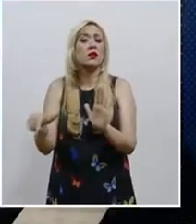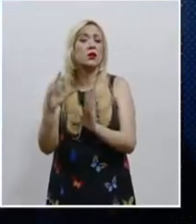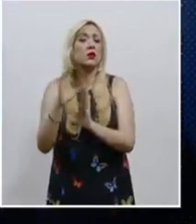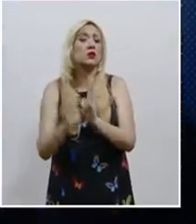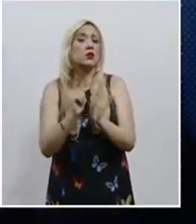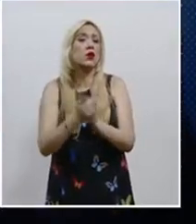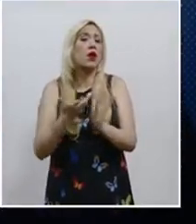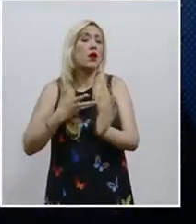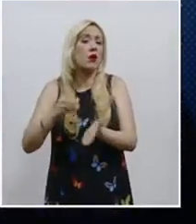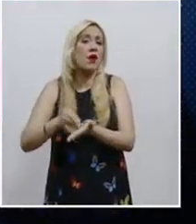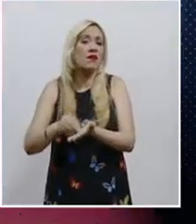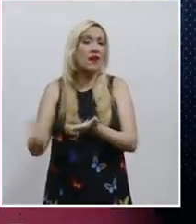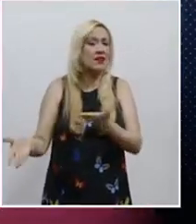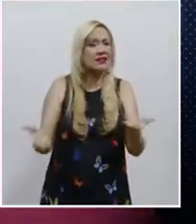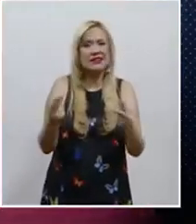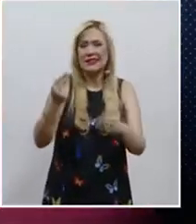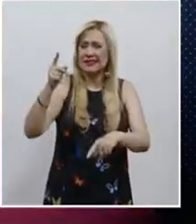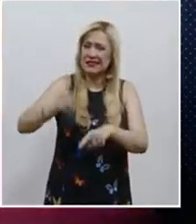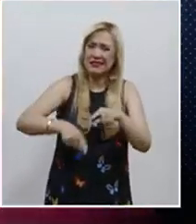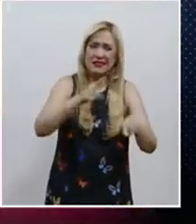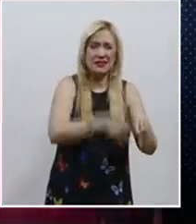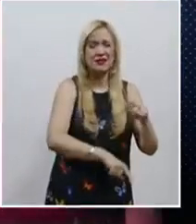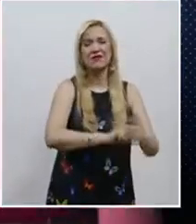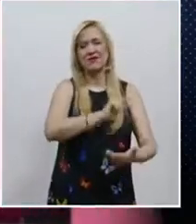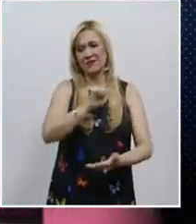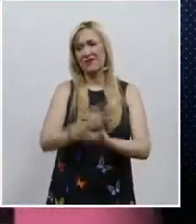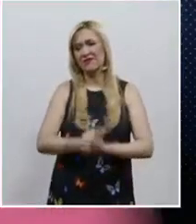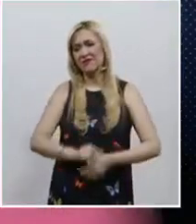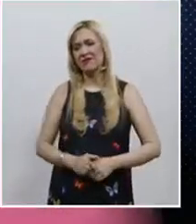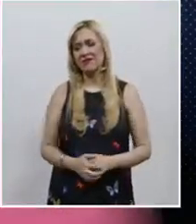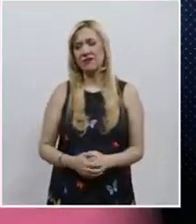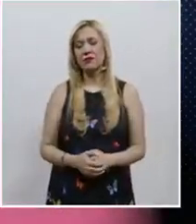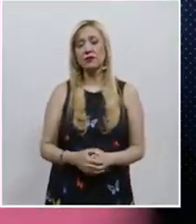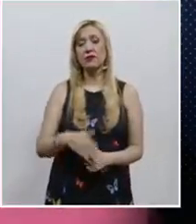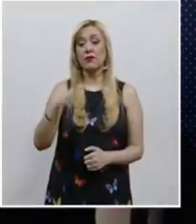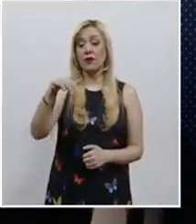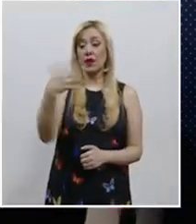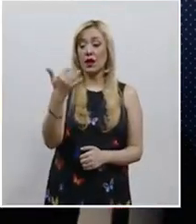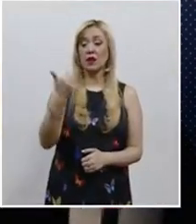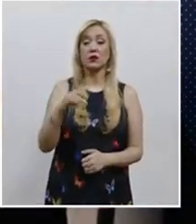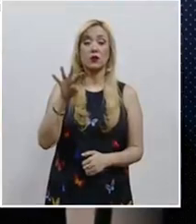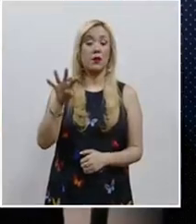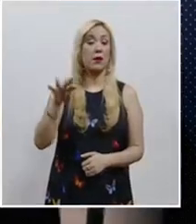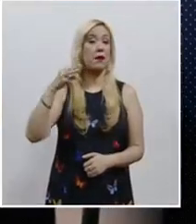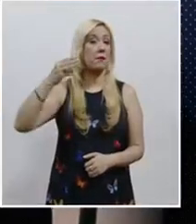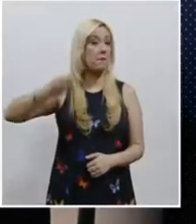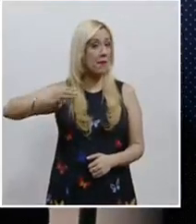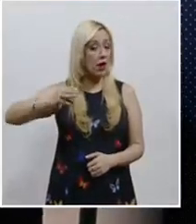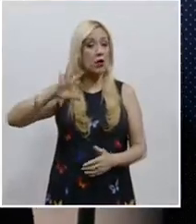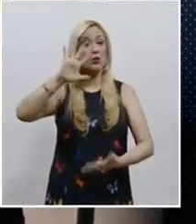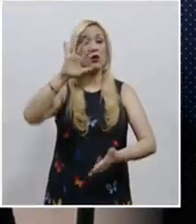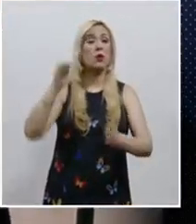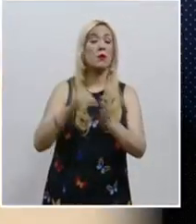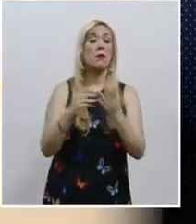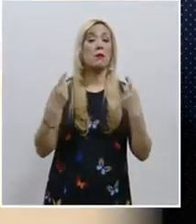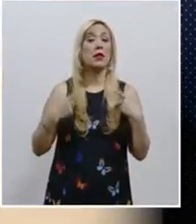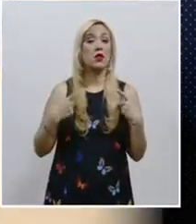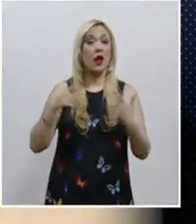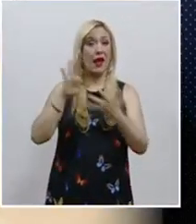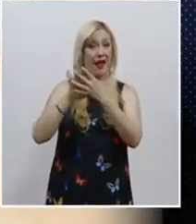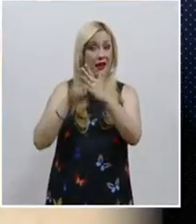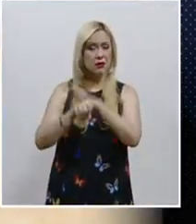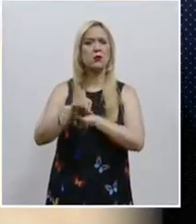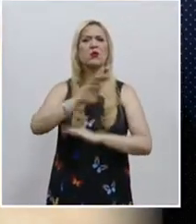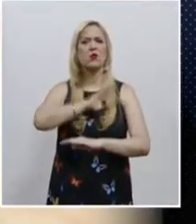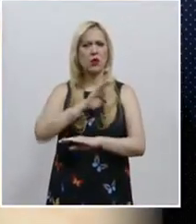Constitución. El INE dio a conocer que entre el 15 y 19 de mayo, más de 5,000 personas en prisión preventiva podrán votar de